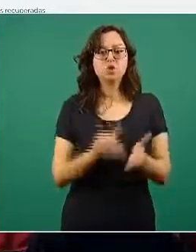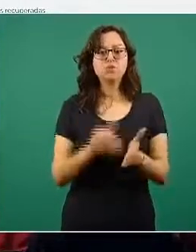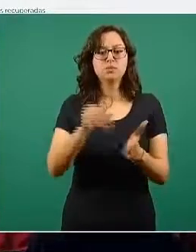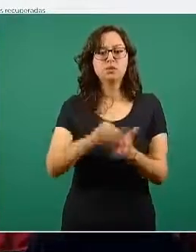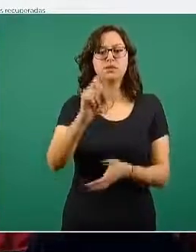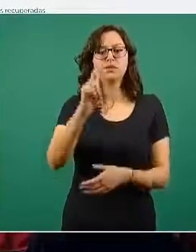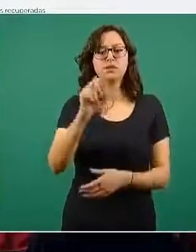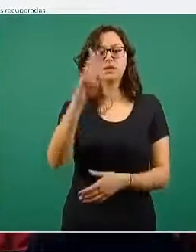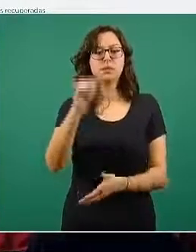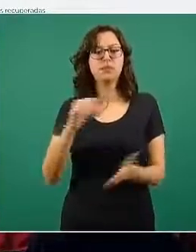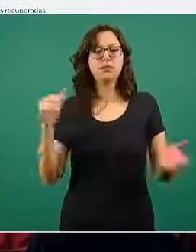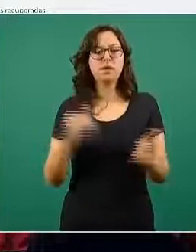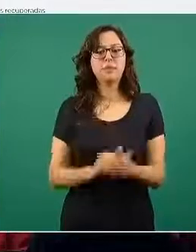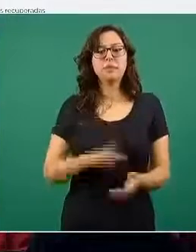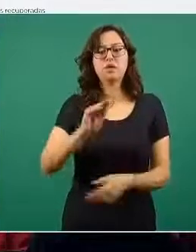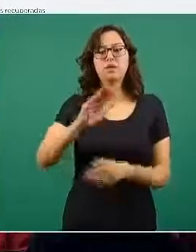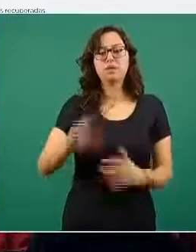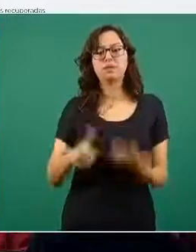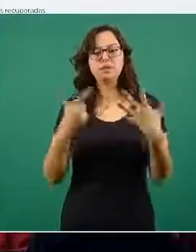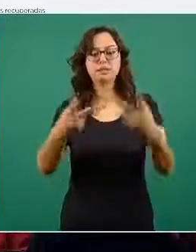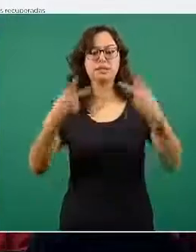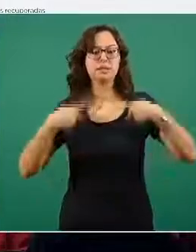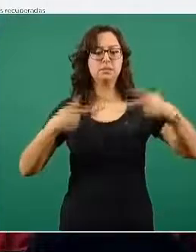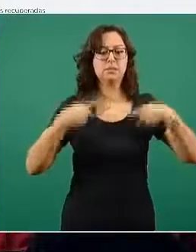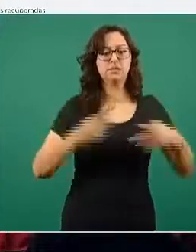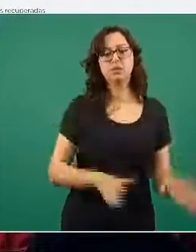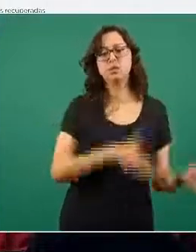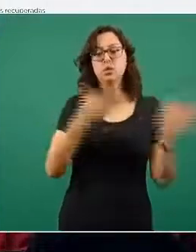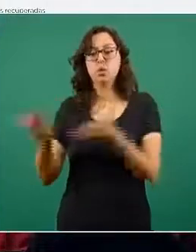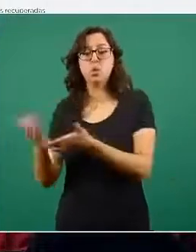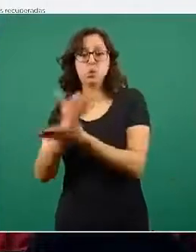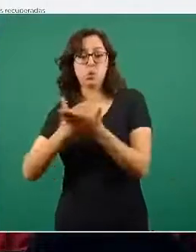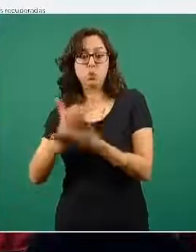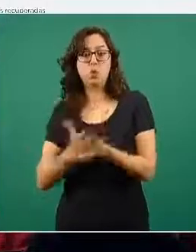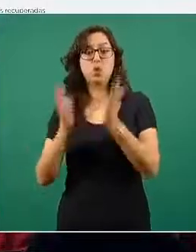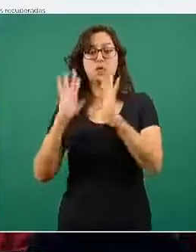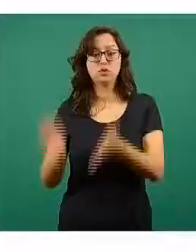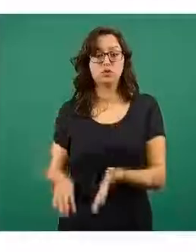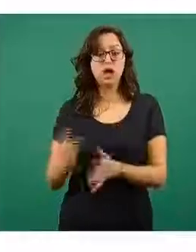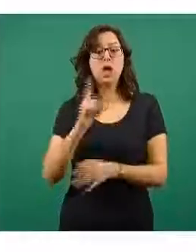2.039.097 personas, y de las personas recuperadas,